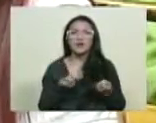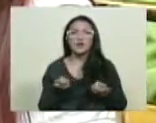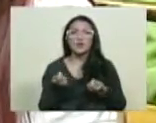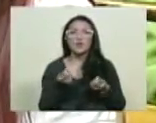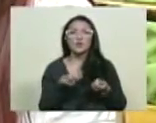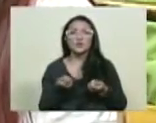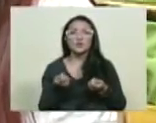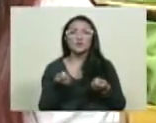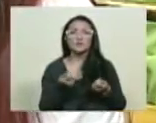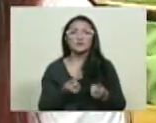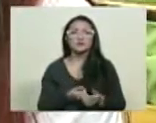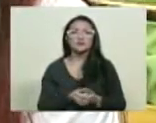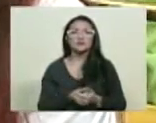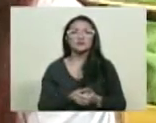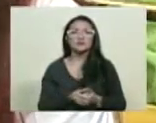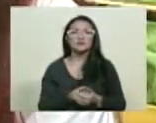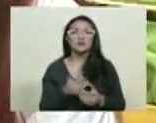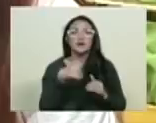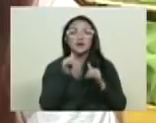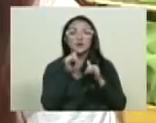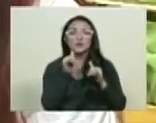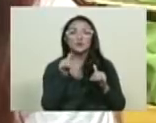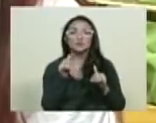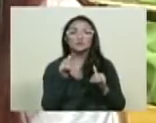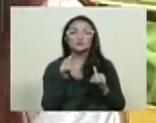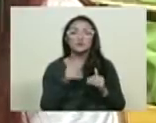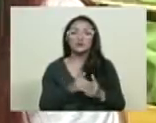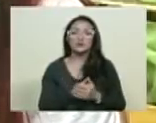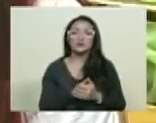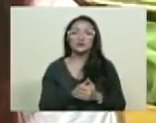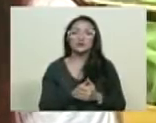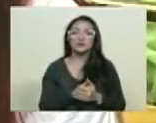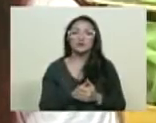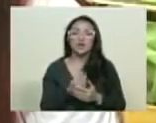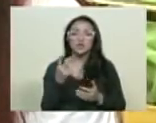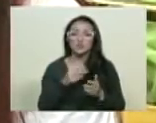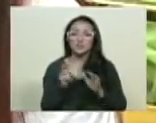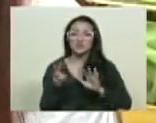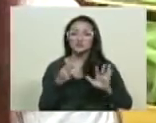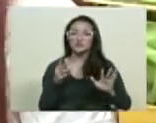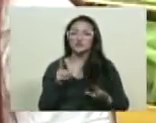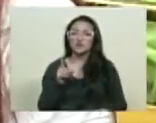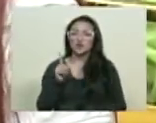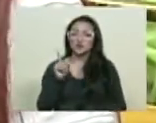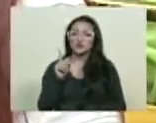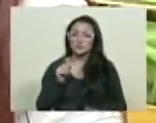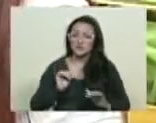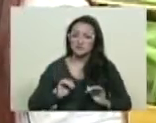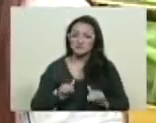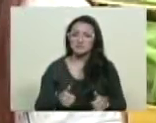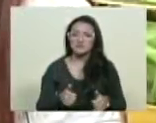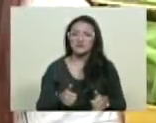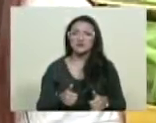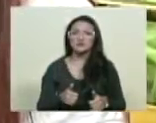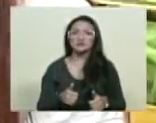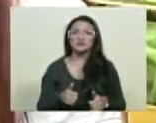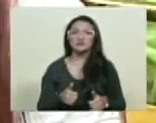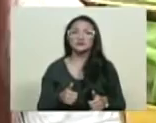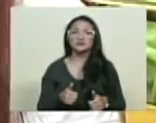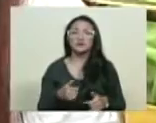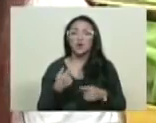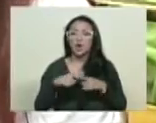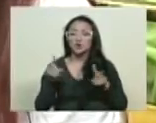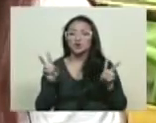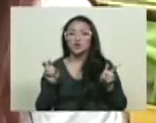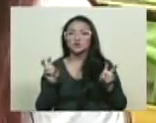tomando en cuenta estos anuncios de los cuales usted ha hecho referencia quisiera saber si 2018 también está inicia con otros